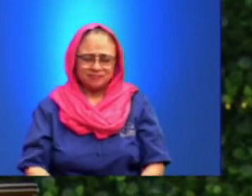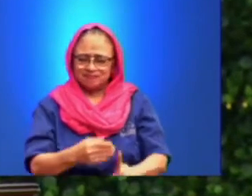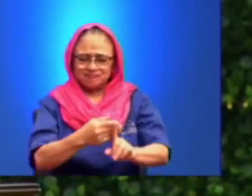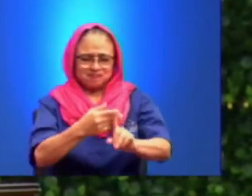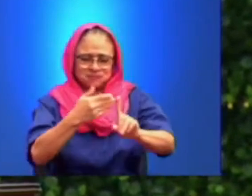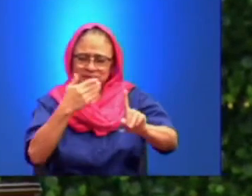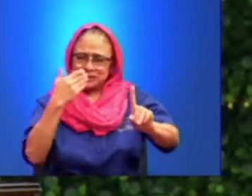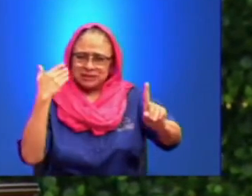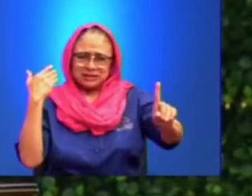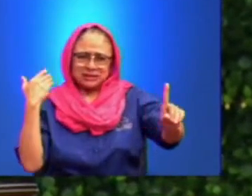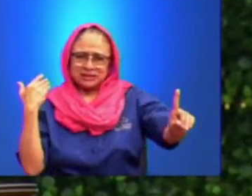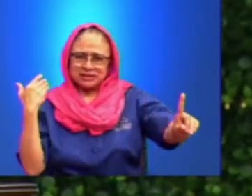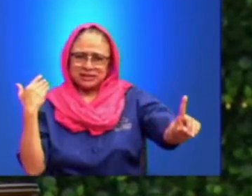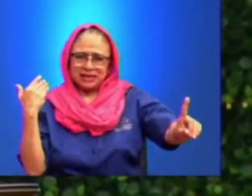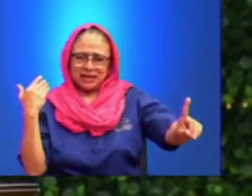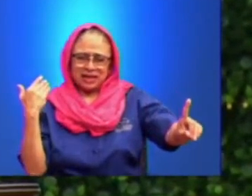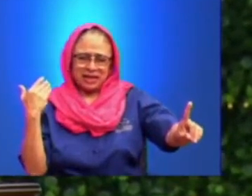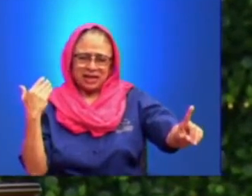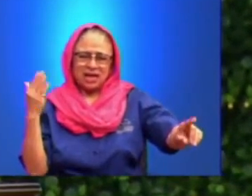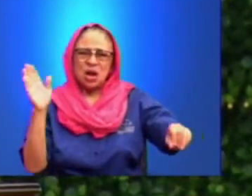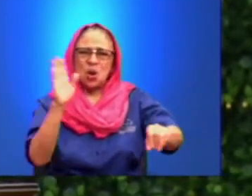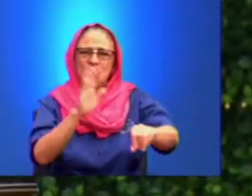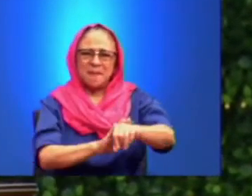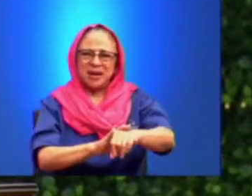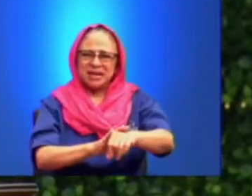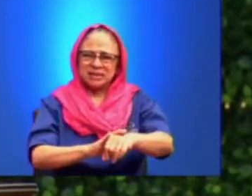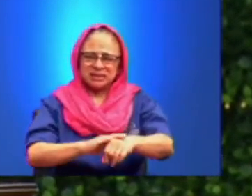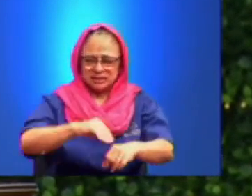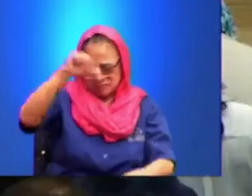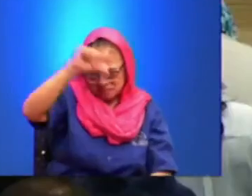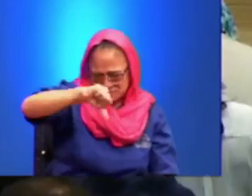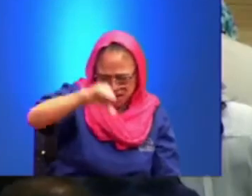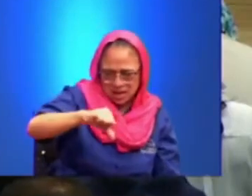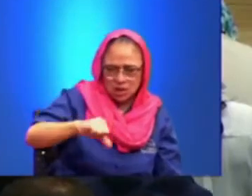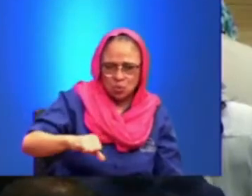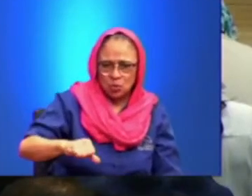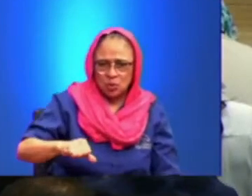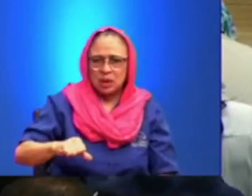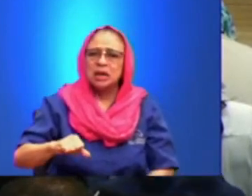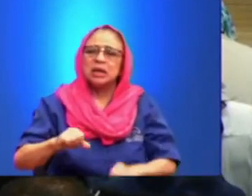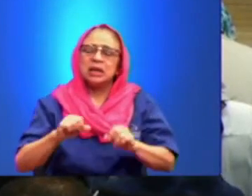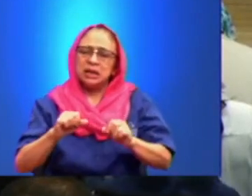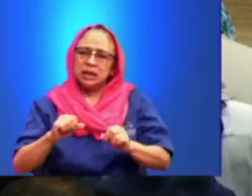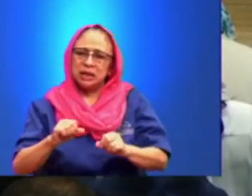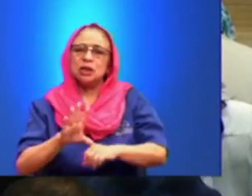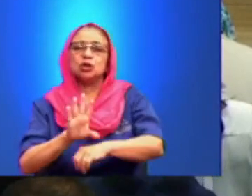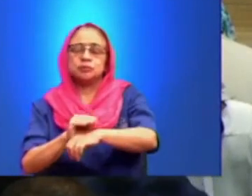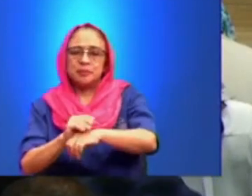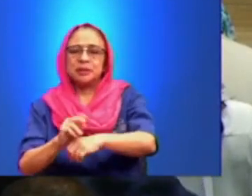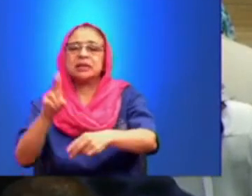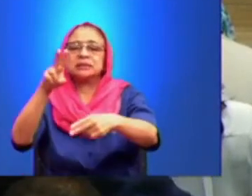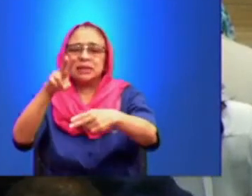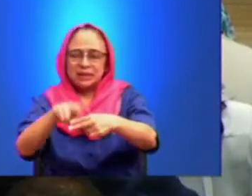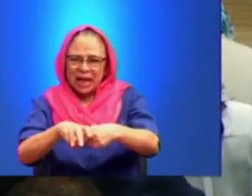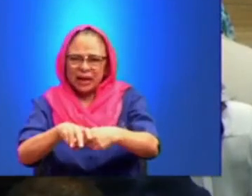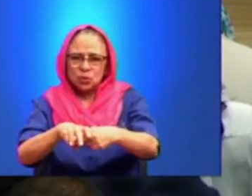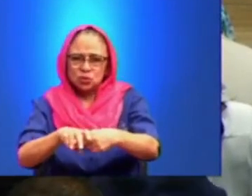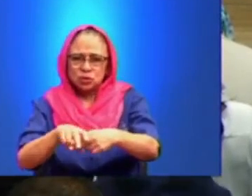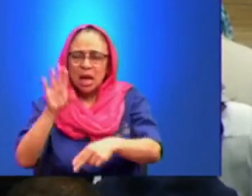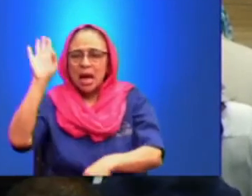a sentarnos a tu mesa perennemente sin merecerlo indignos